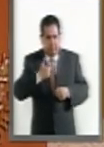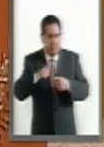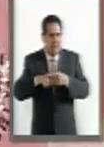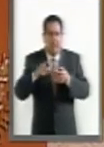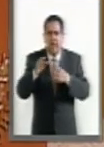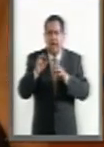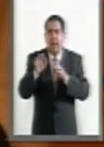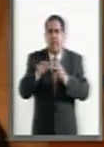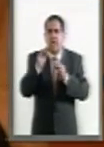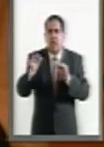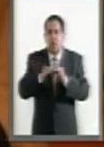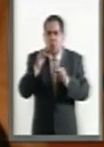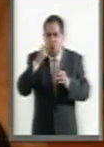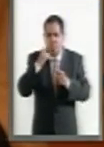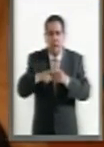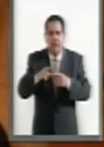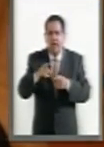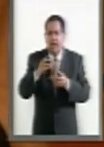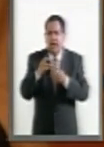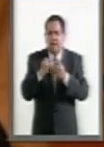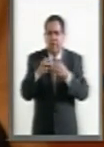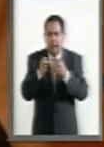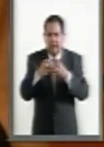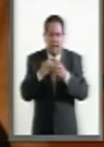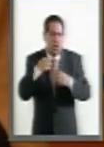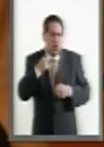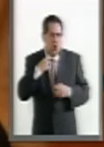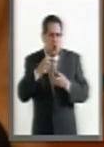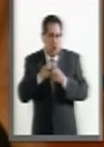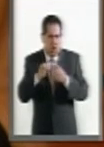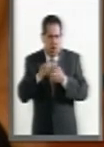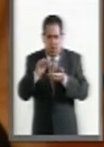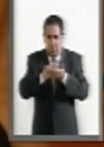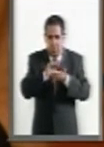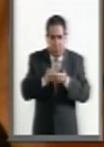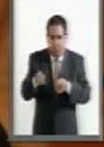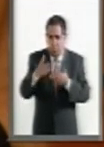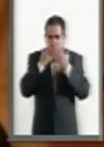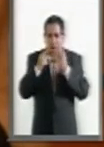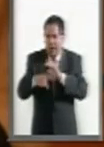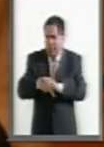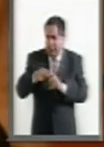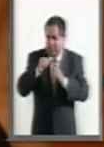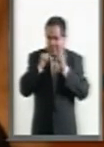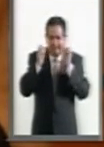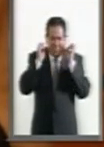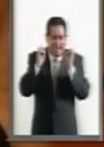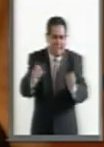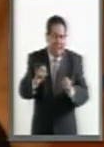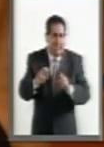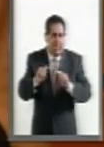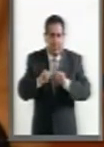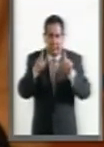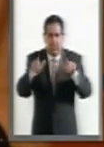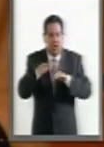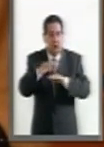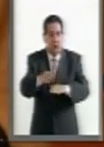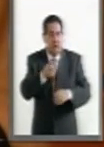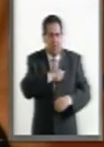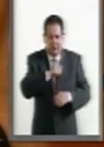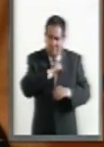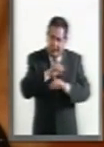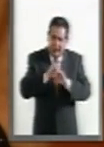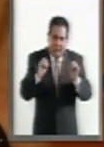sutura, como para las gasas, porque no hay absolutamente nada en el estado de Tlaxcala en cuanto a sector